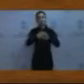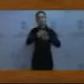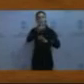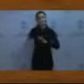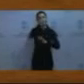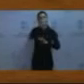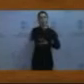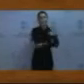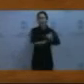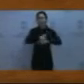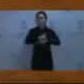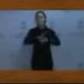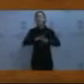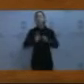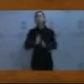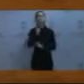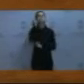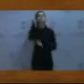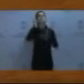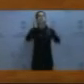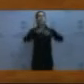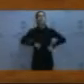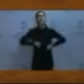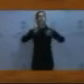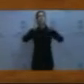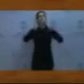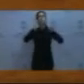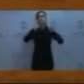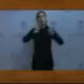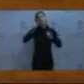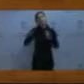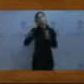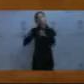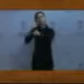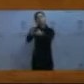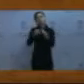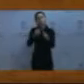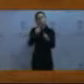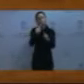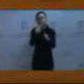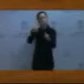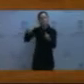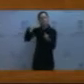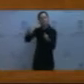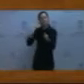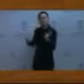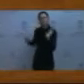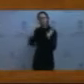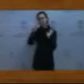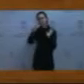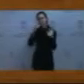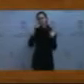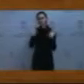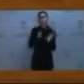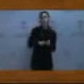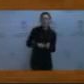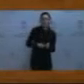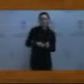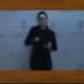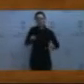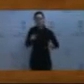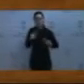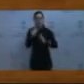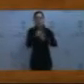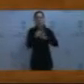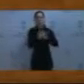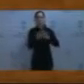mesa para ese pacto educativo. Otros ya han dicho que no. Otros ya han dicho que no tienen nada que dialogar. Ellos lo dialogan en la calle